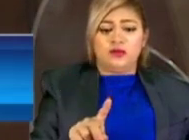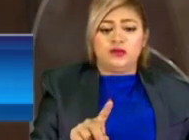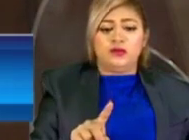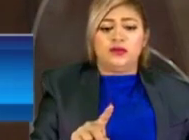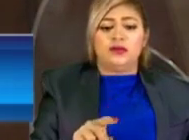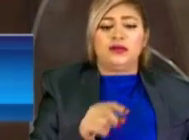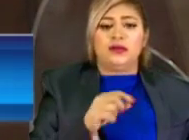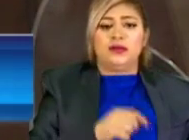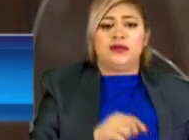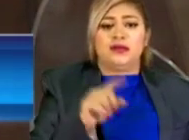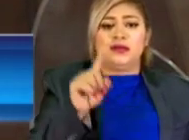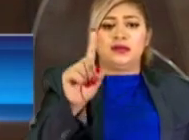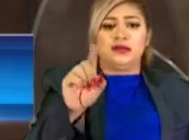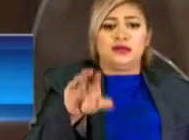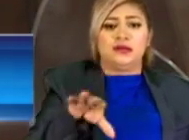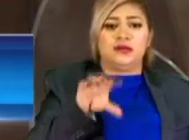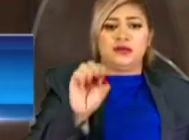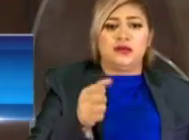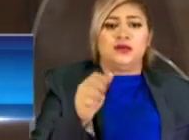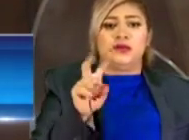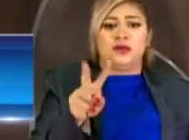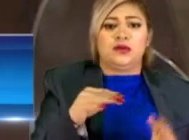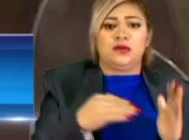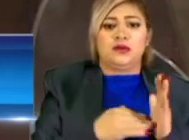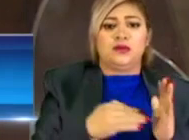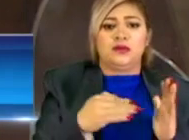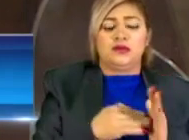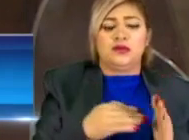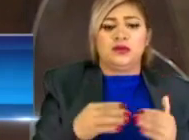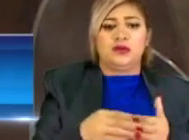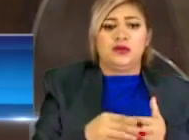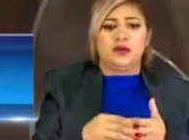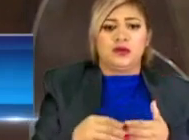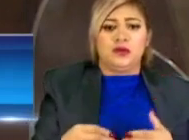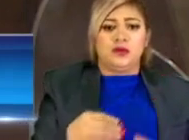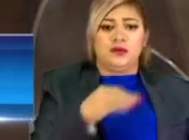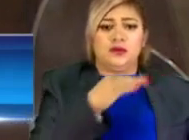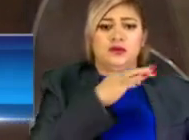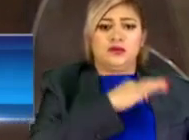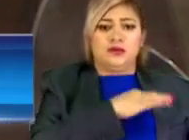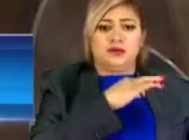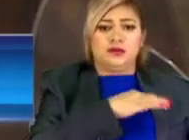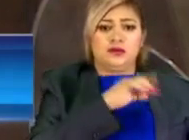transfirió 112 millones de balboas, beneficiando a